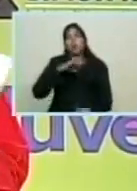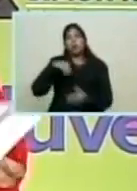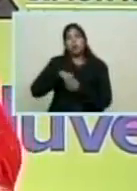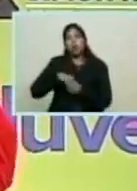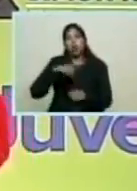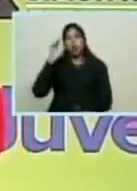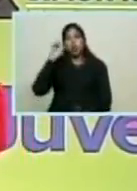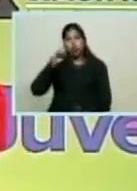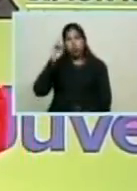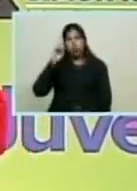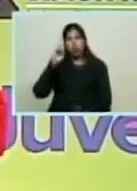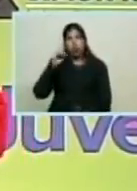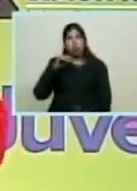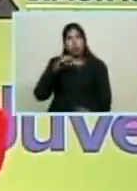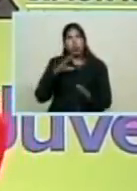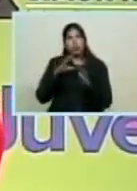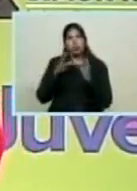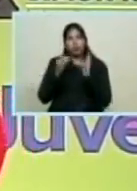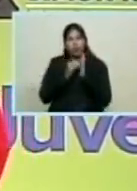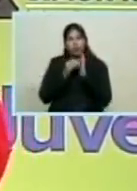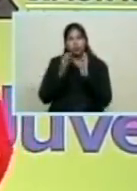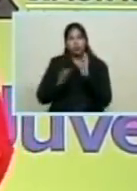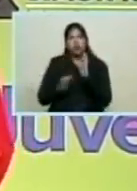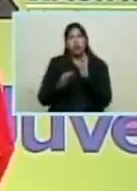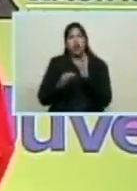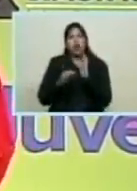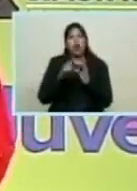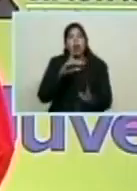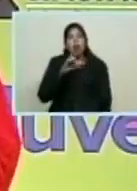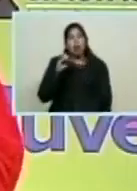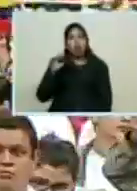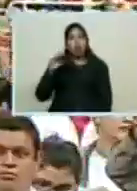el marco de la constituyente educativa.